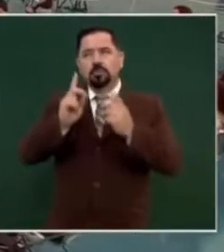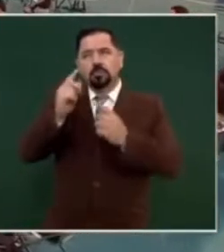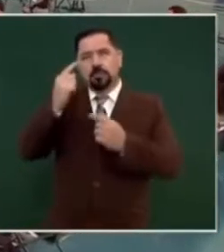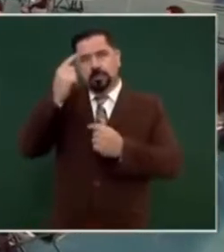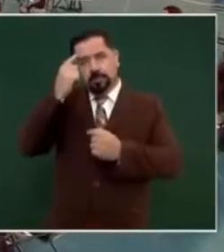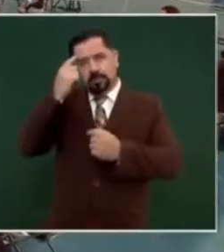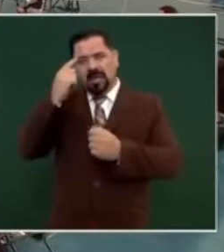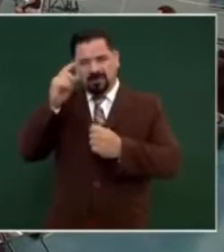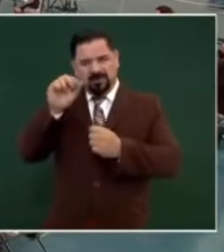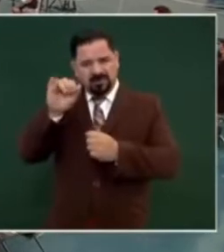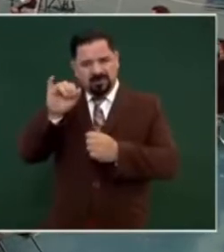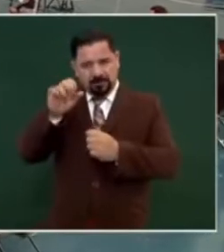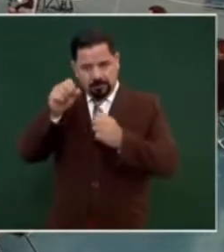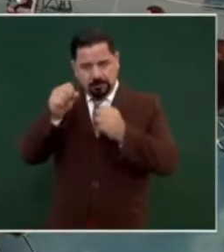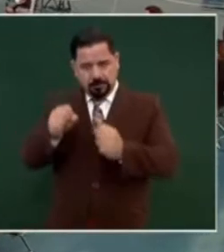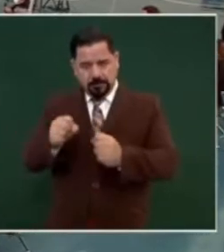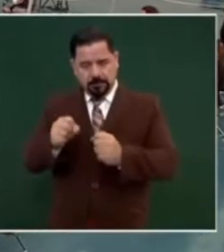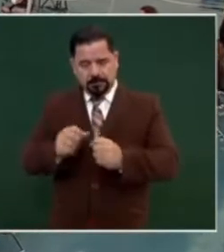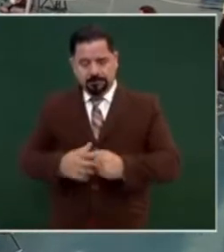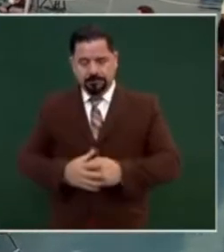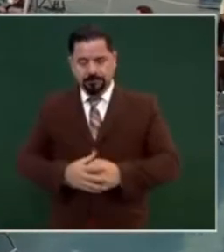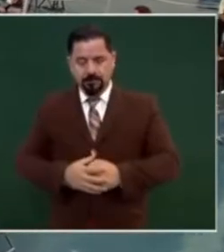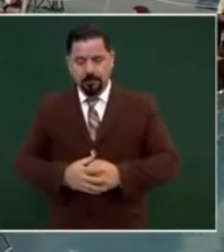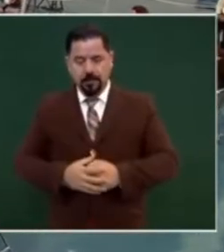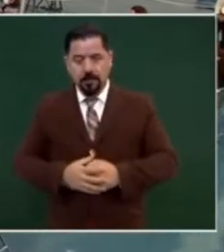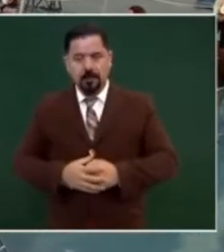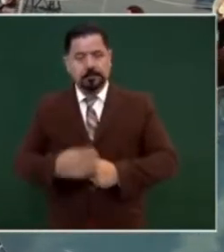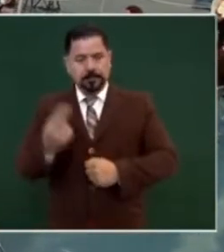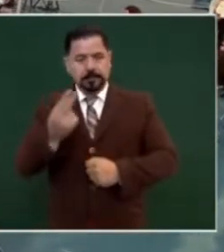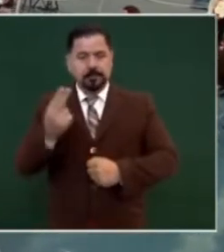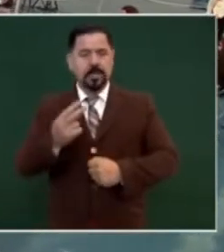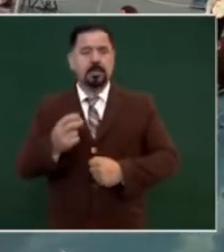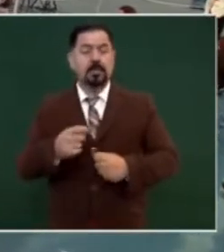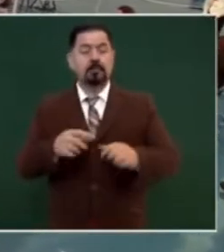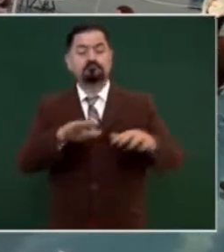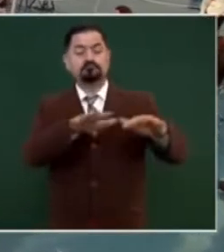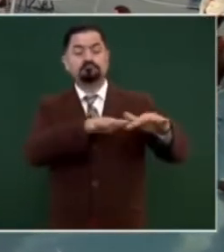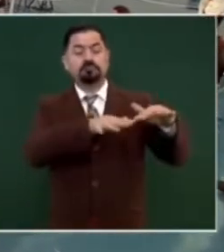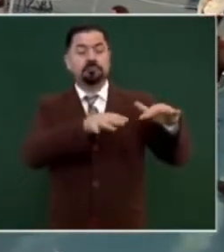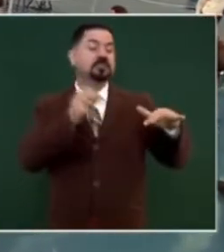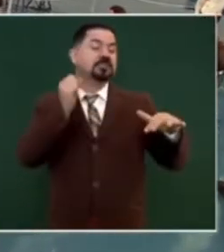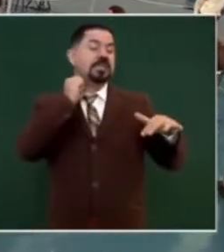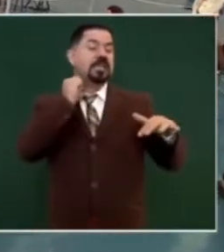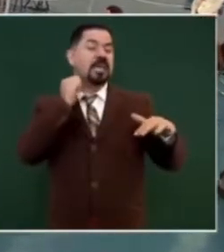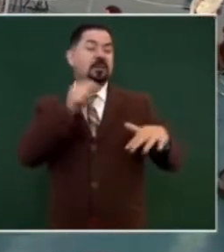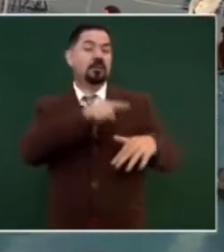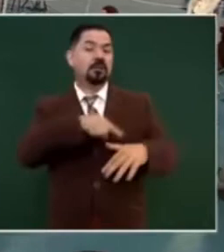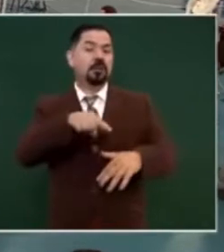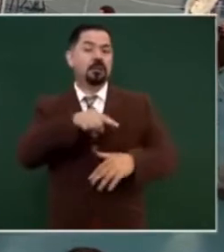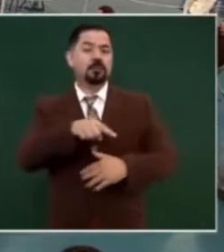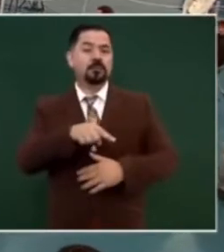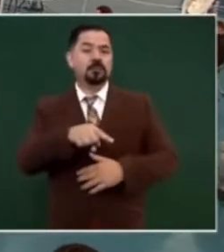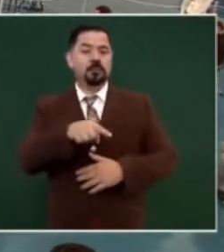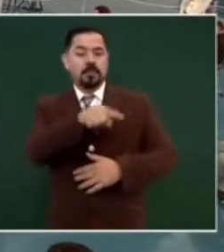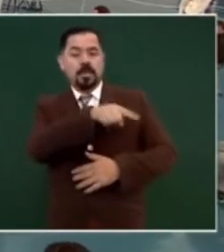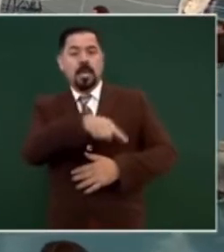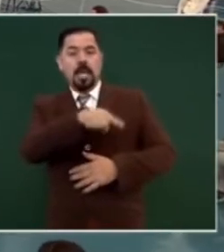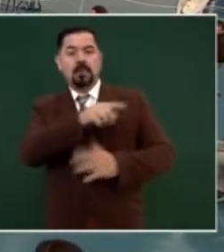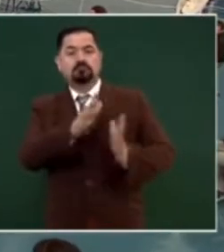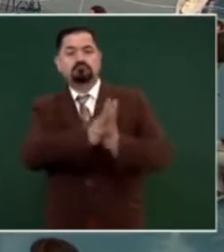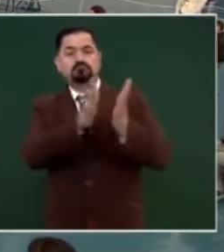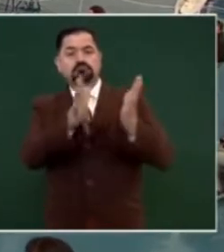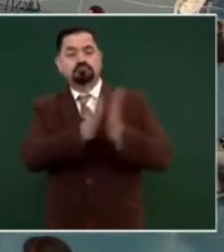sí sí autorización del senado entonces ahí va a haber oportunidad de qué